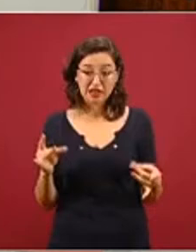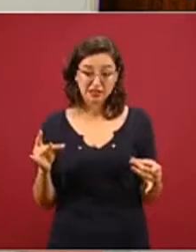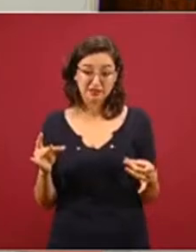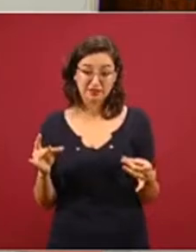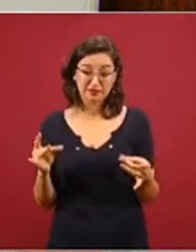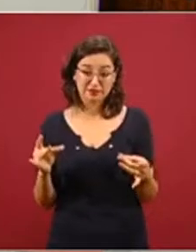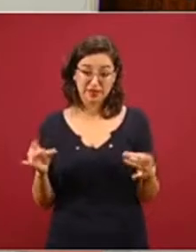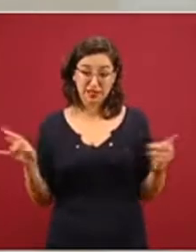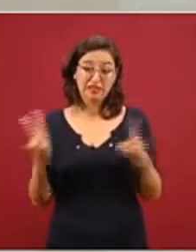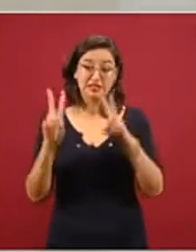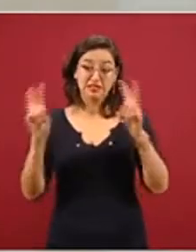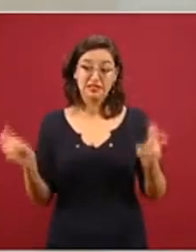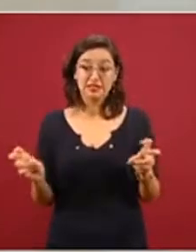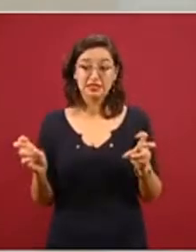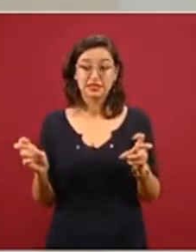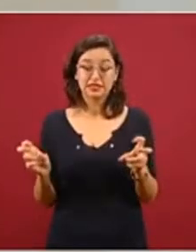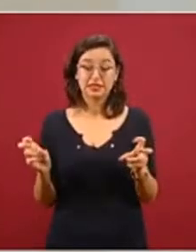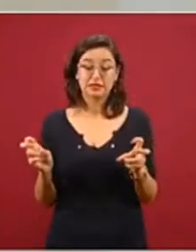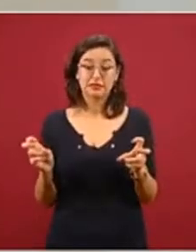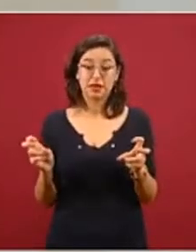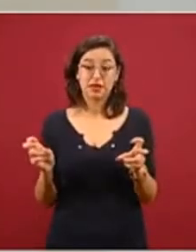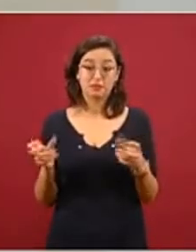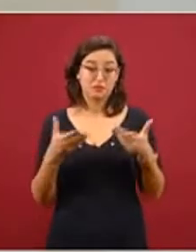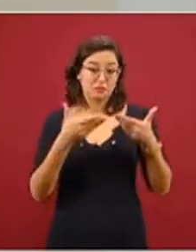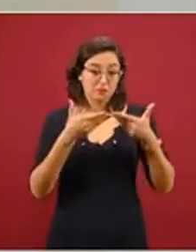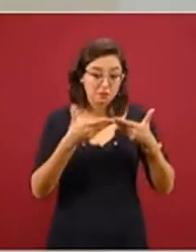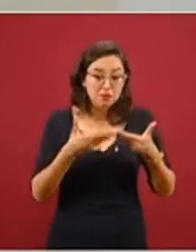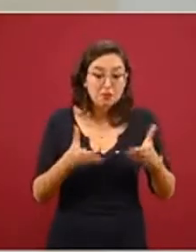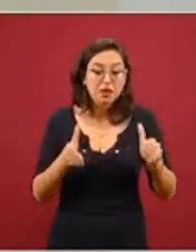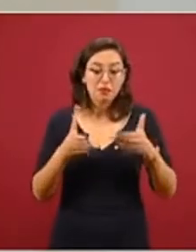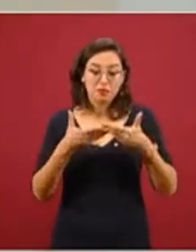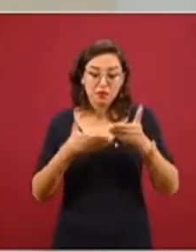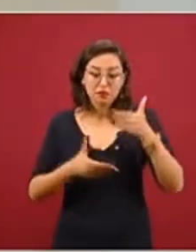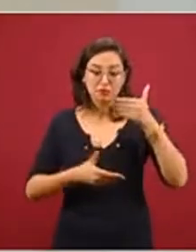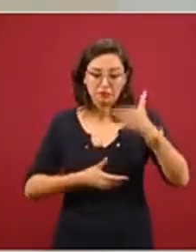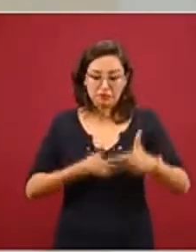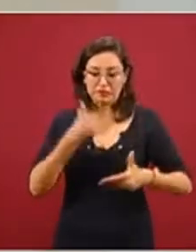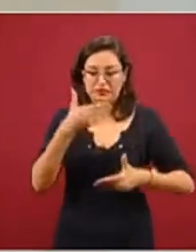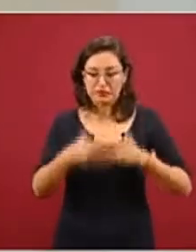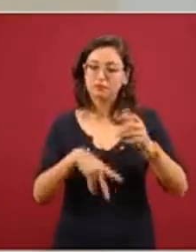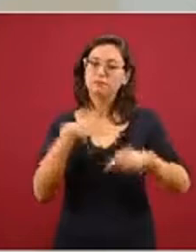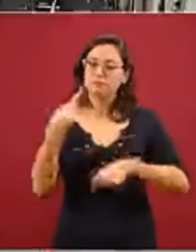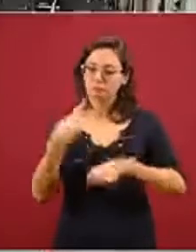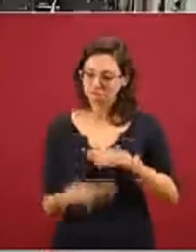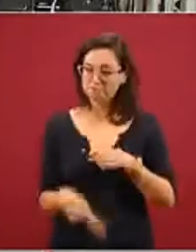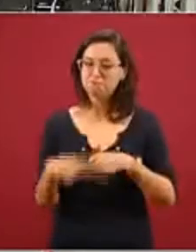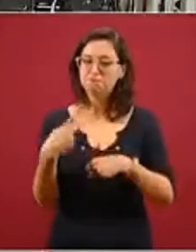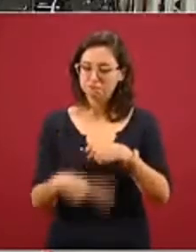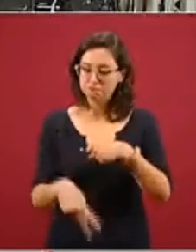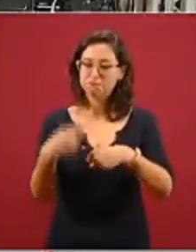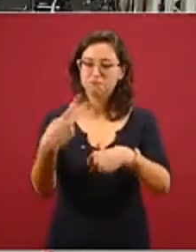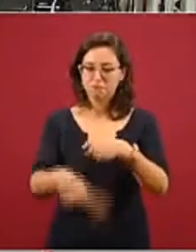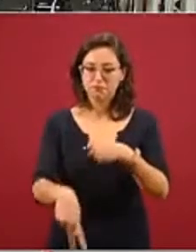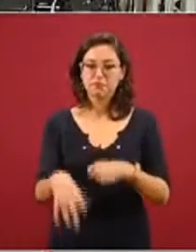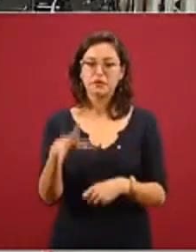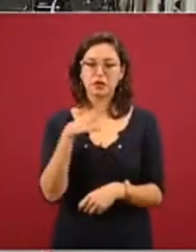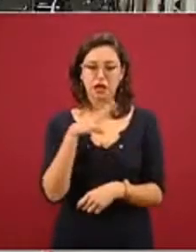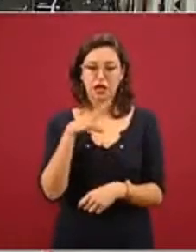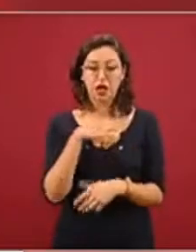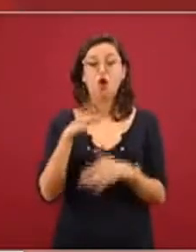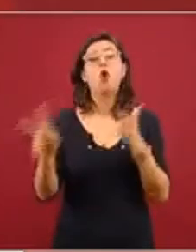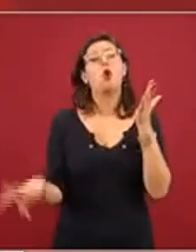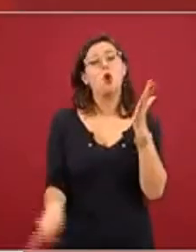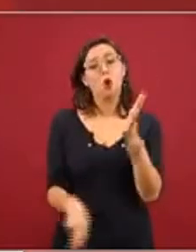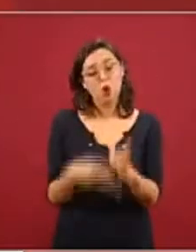entraña la progresiva apertura de actividades sociales y económicas y quisiera una vez